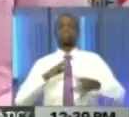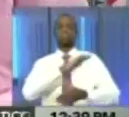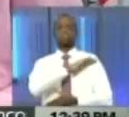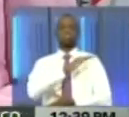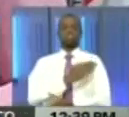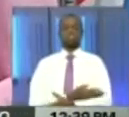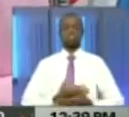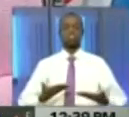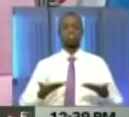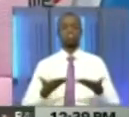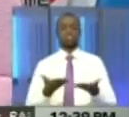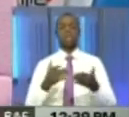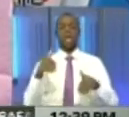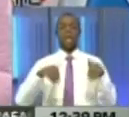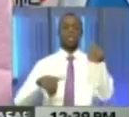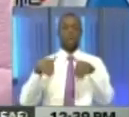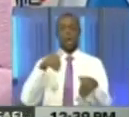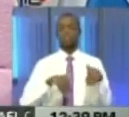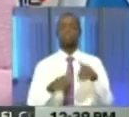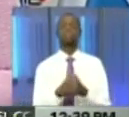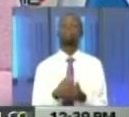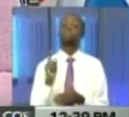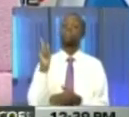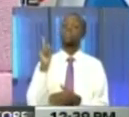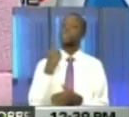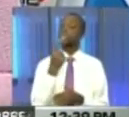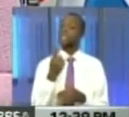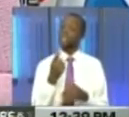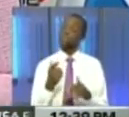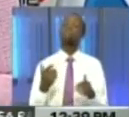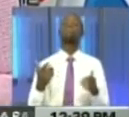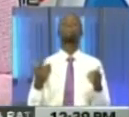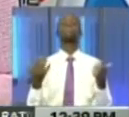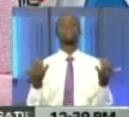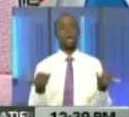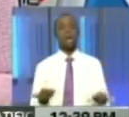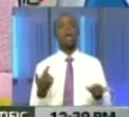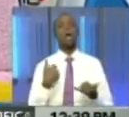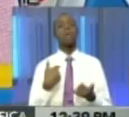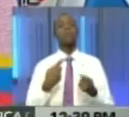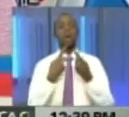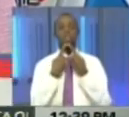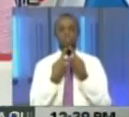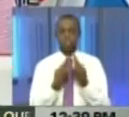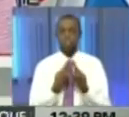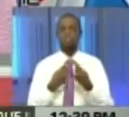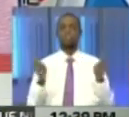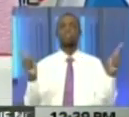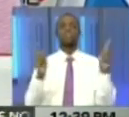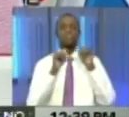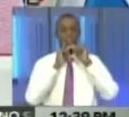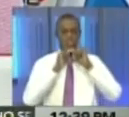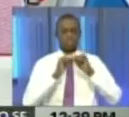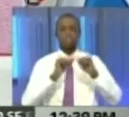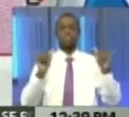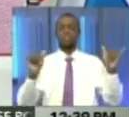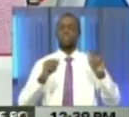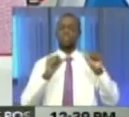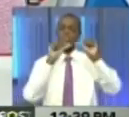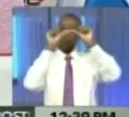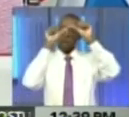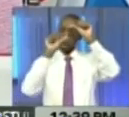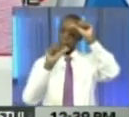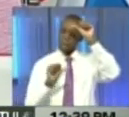El Consejo Nacional Electoral decidió hacerle una exposición al país sobre